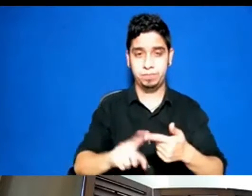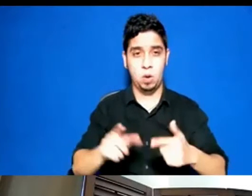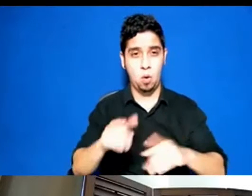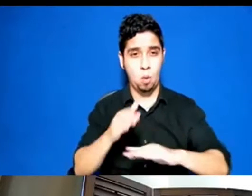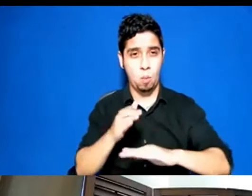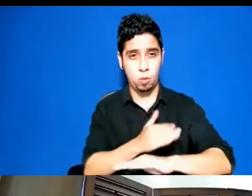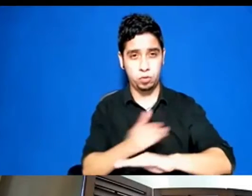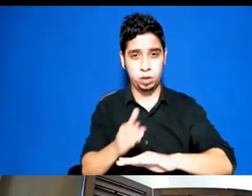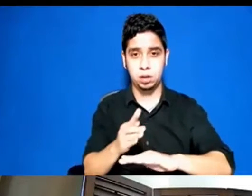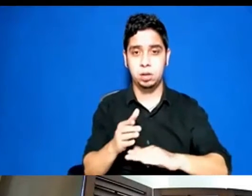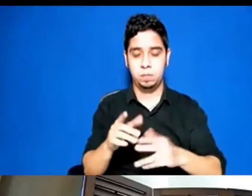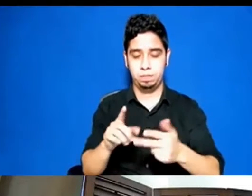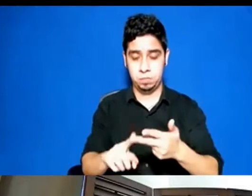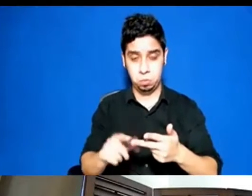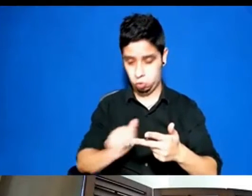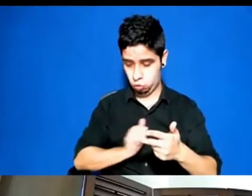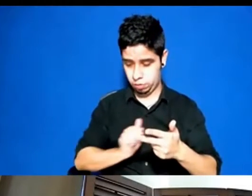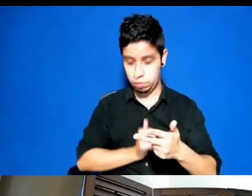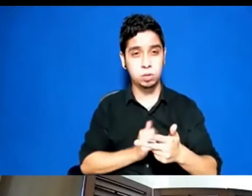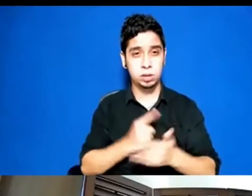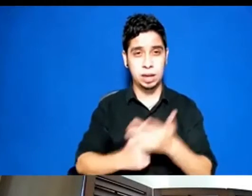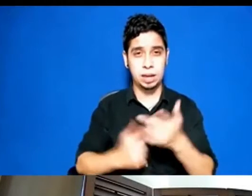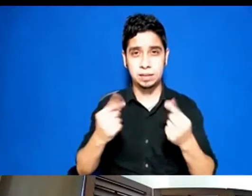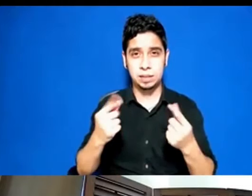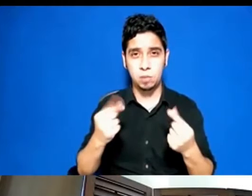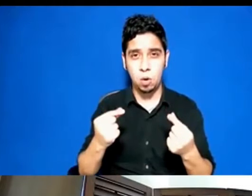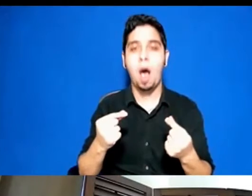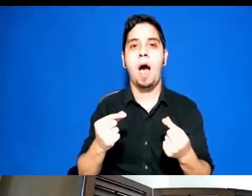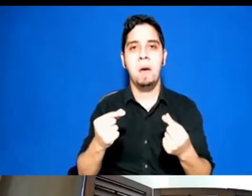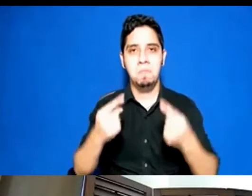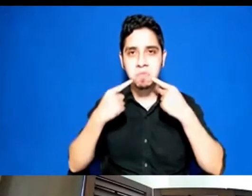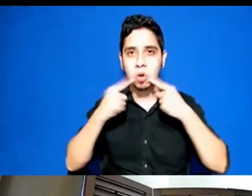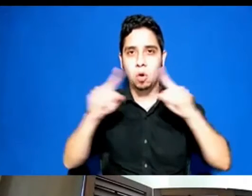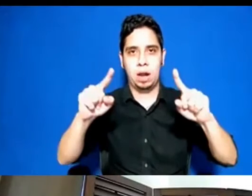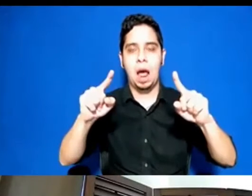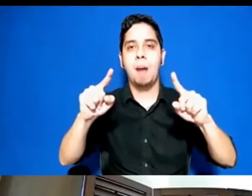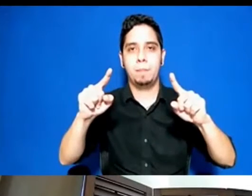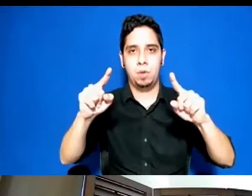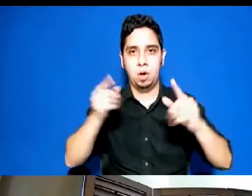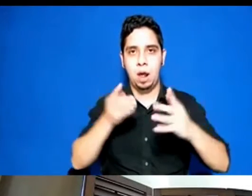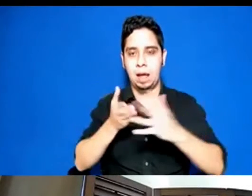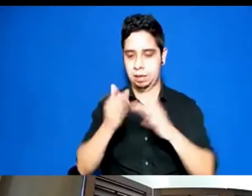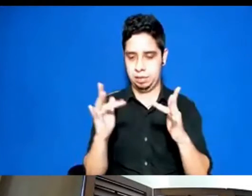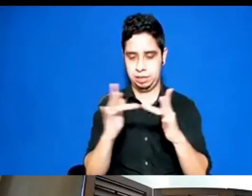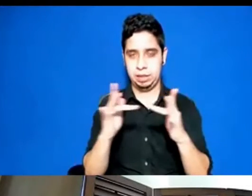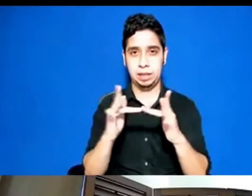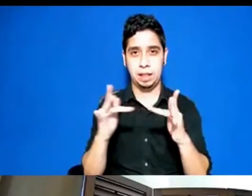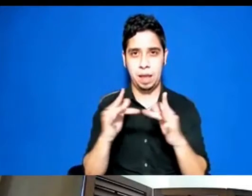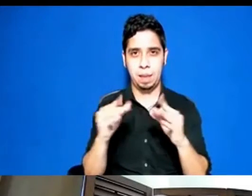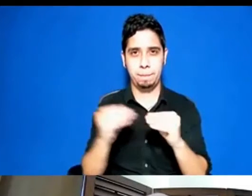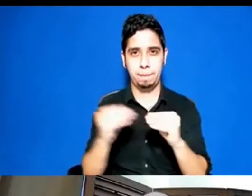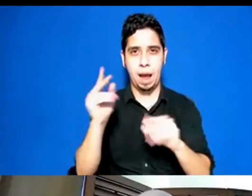Nos ha permitido también ampliar nuestra voz a través de las redes. Se están haciendo